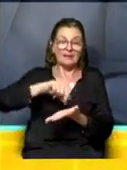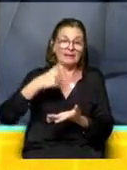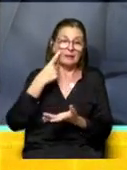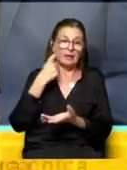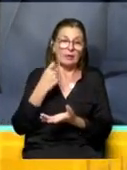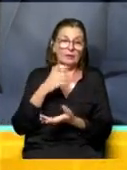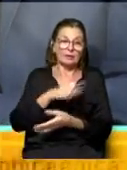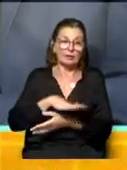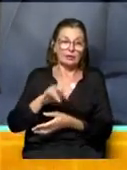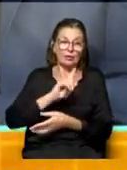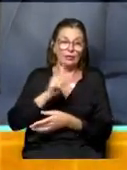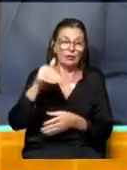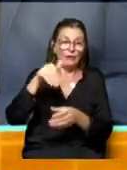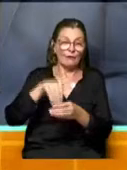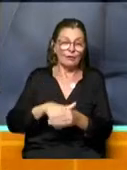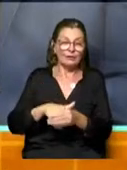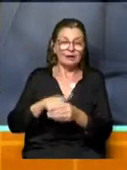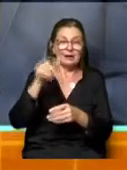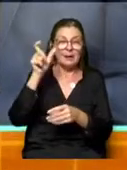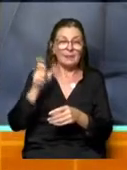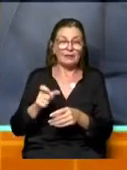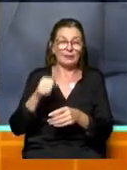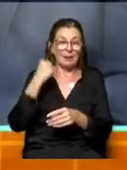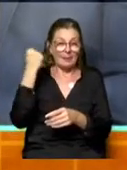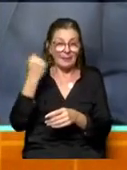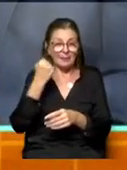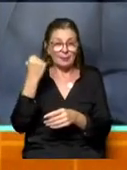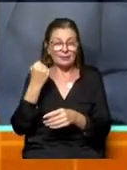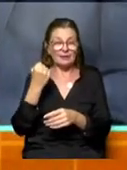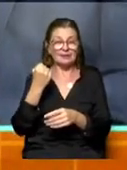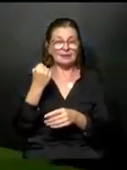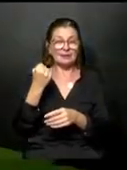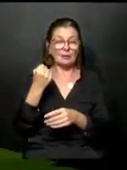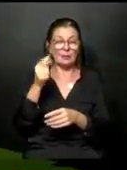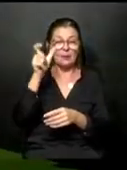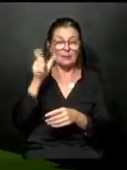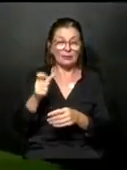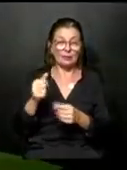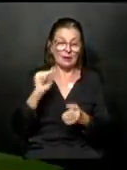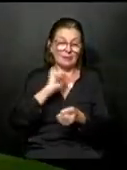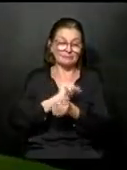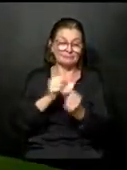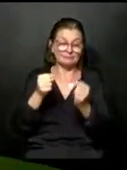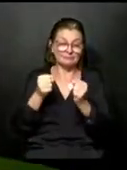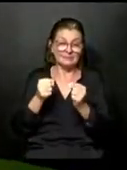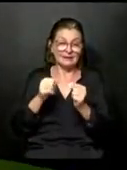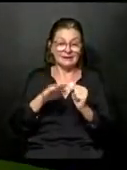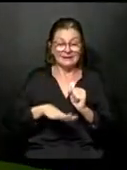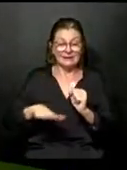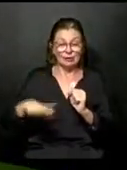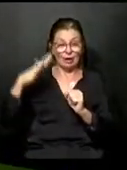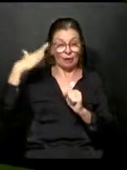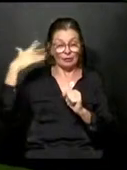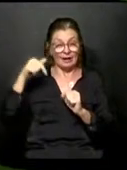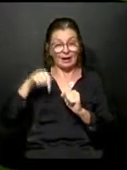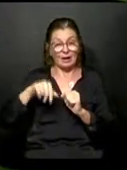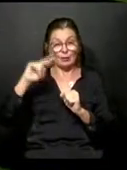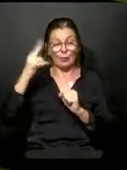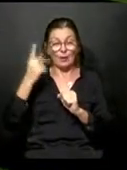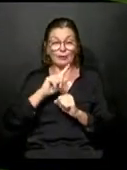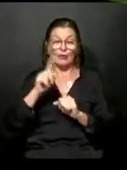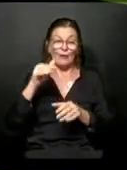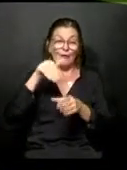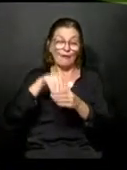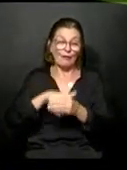Los niños no votan, las personas más vulnerables, como las personas privadas de libertad y los niños, niñas y adolescentes en nuestro país, no